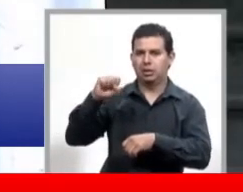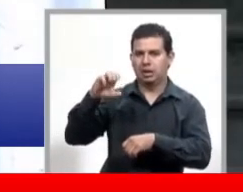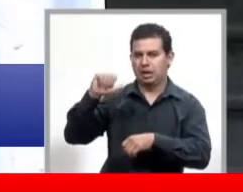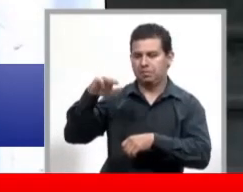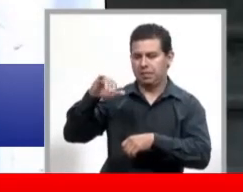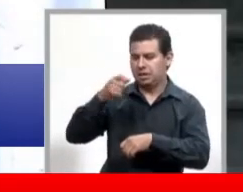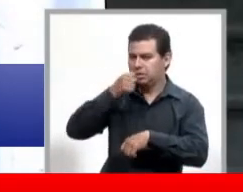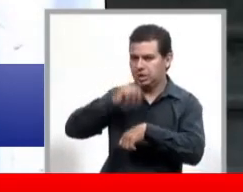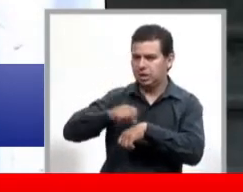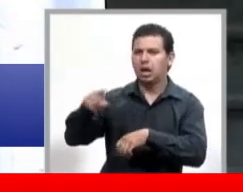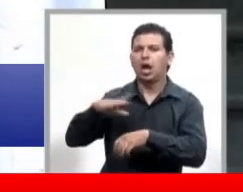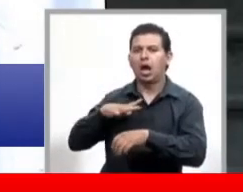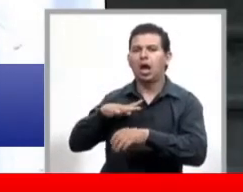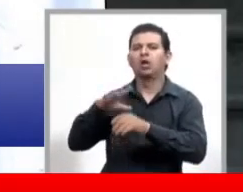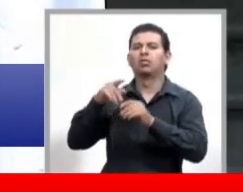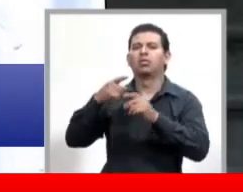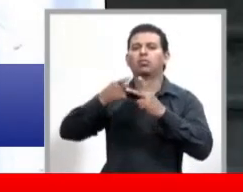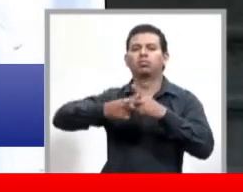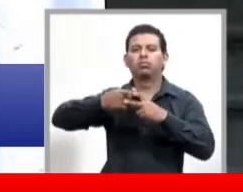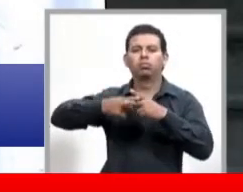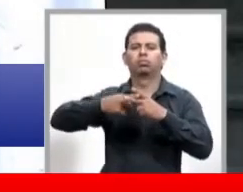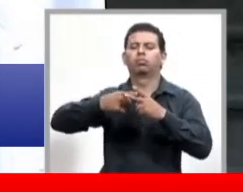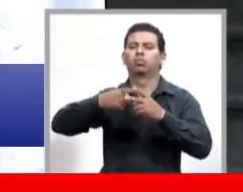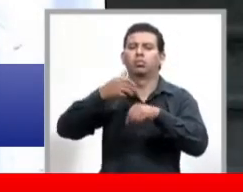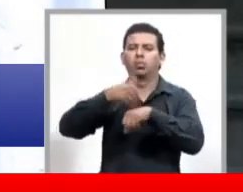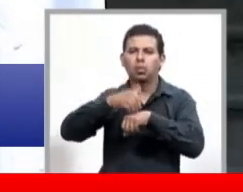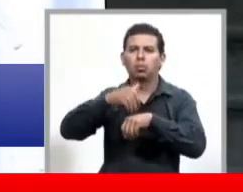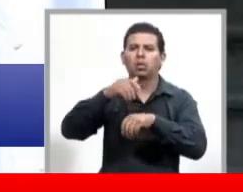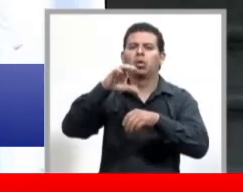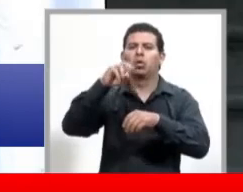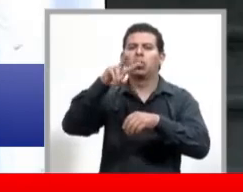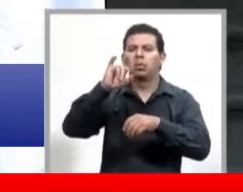secretario de Salud que hoy nos acompaña y a los responsables de esta pandemia,